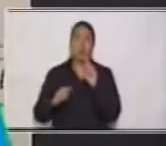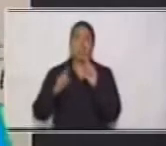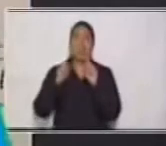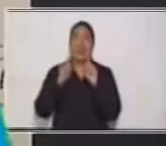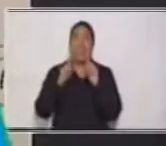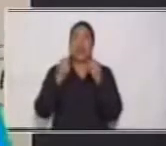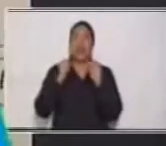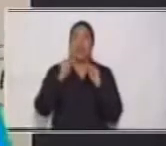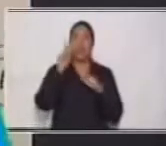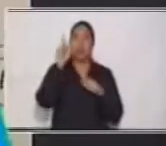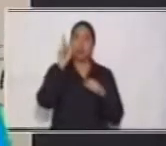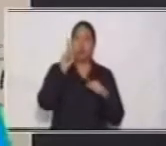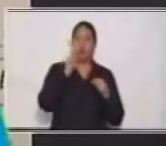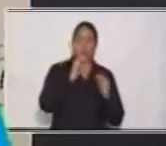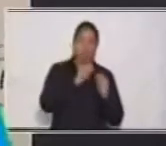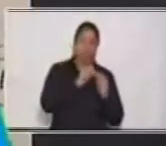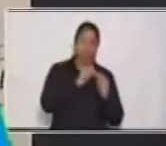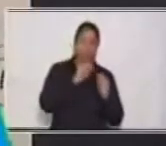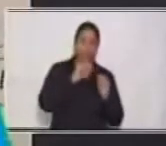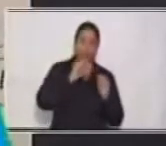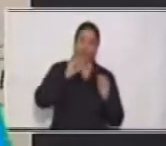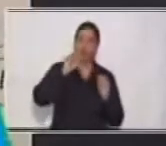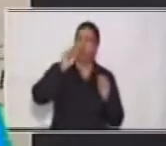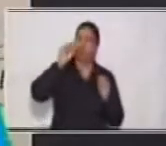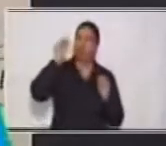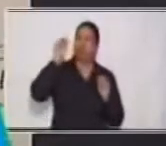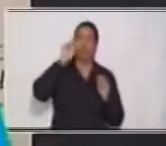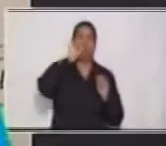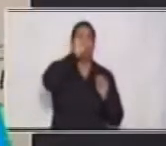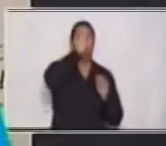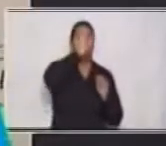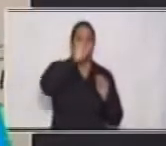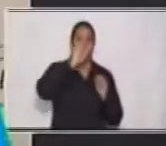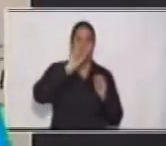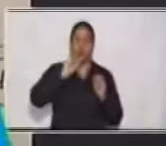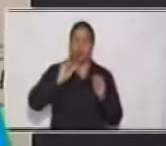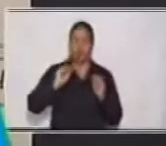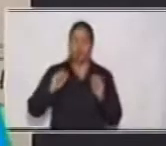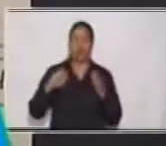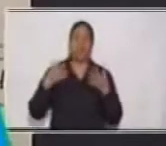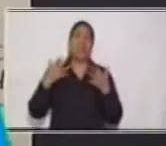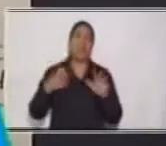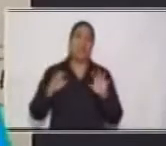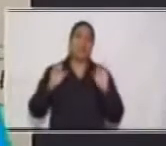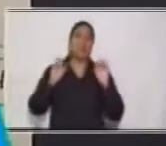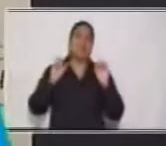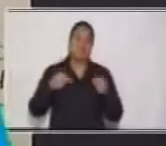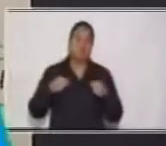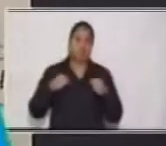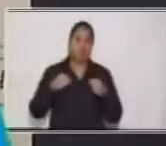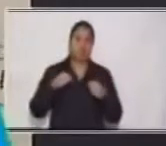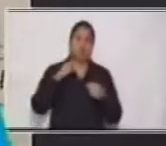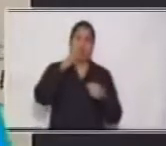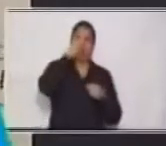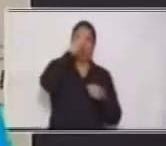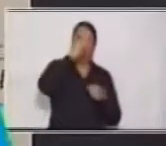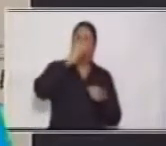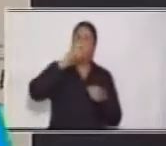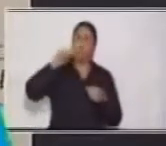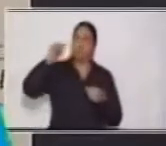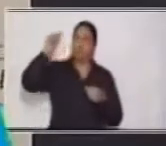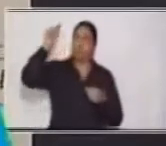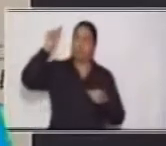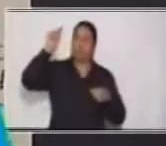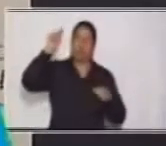la asíntota y podemos dibujar ya nuestra hipérbola. La hipérbola empieza desde el punto